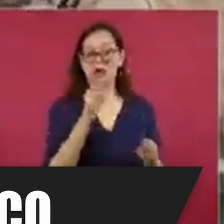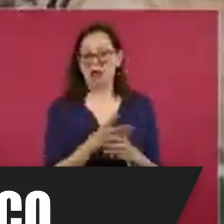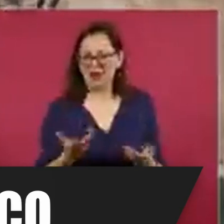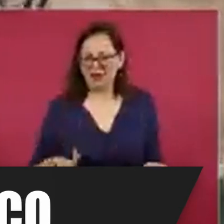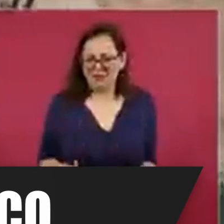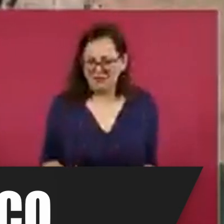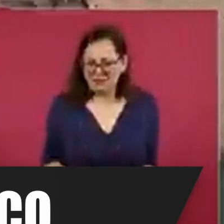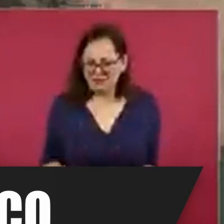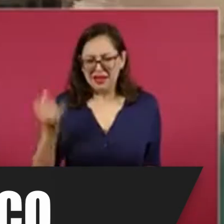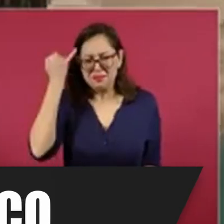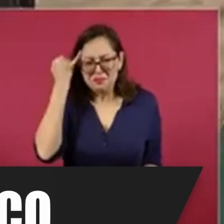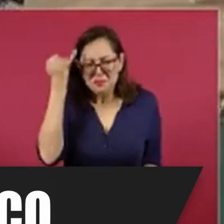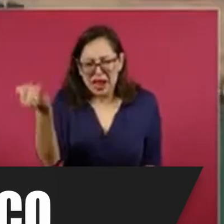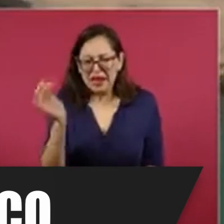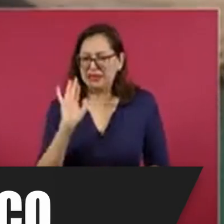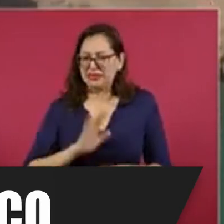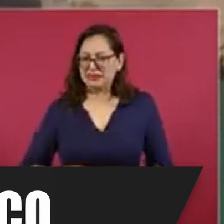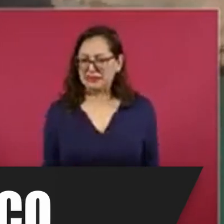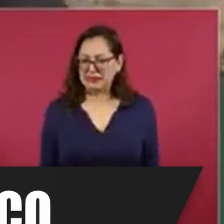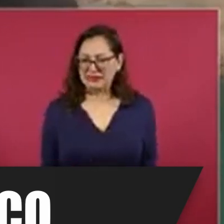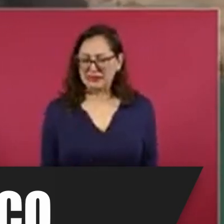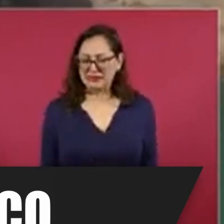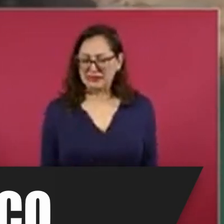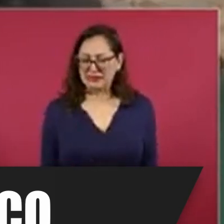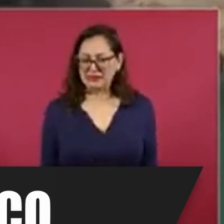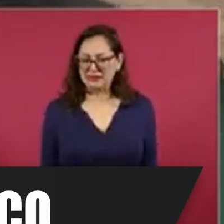para construir carreteras en Estados Unidos.